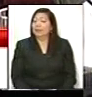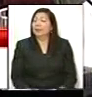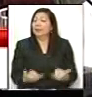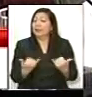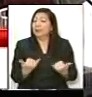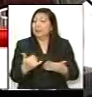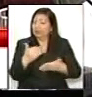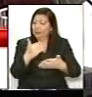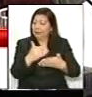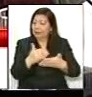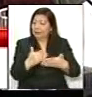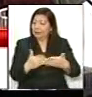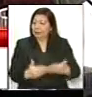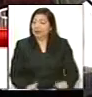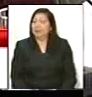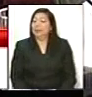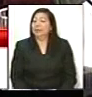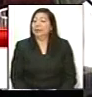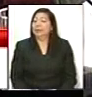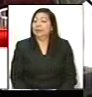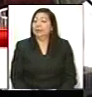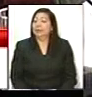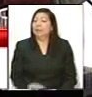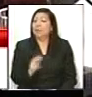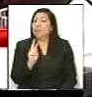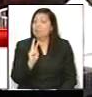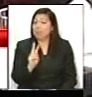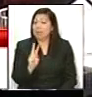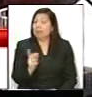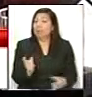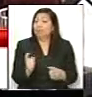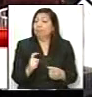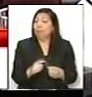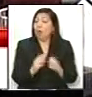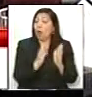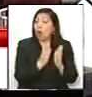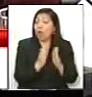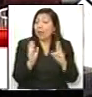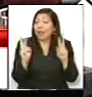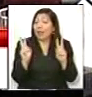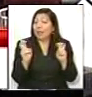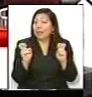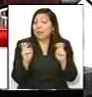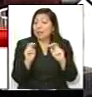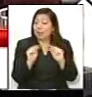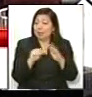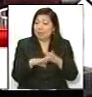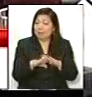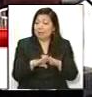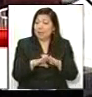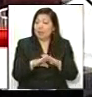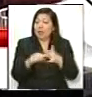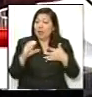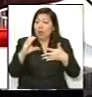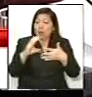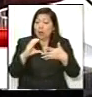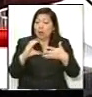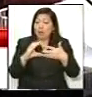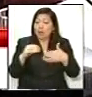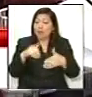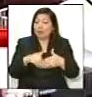este cronograma está tocando de manera vinculante en el orden los temas que están contenidos en el Código